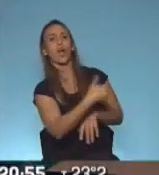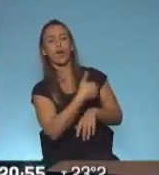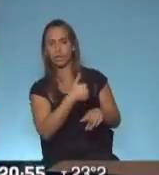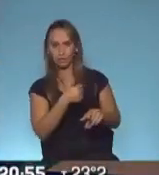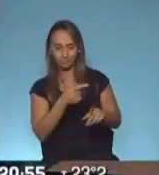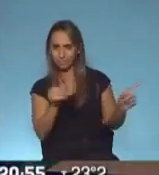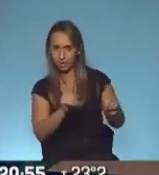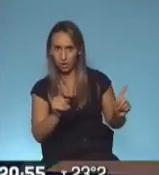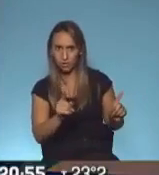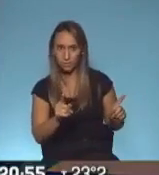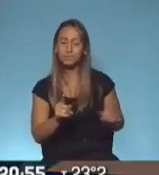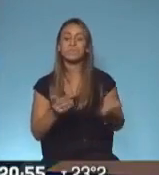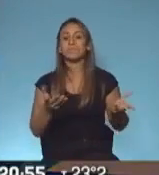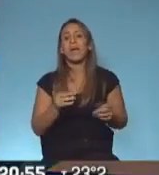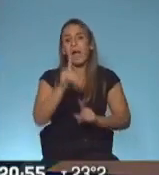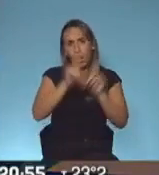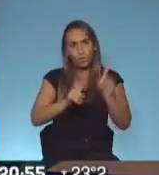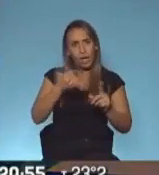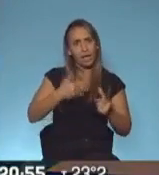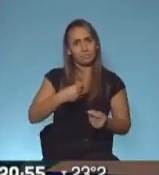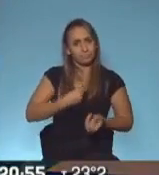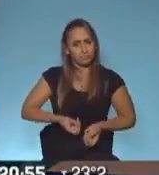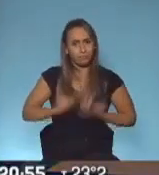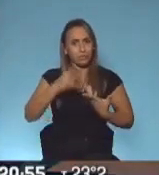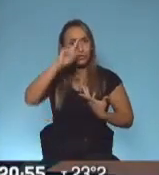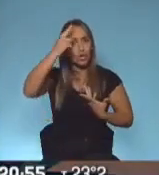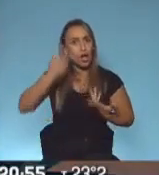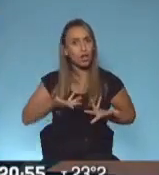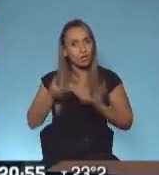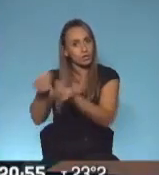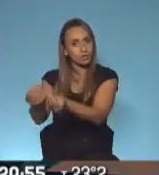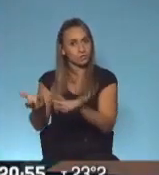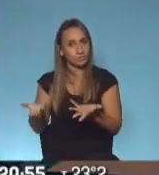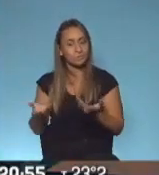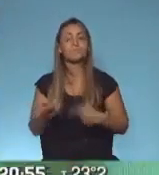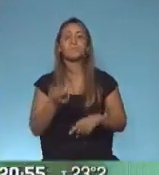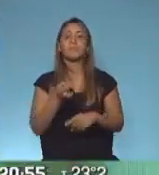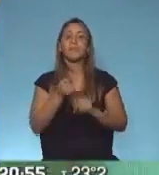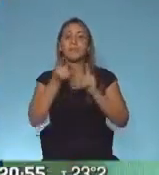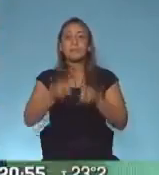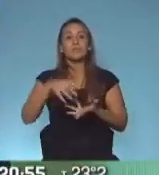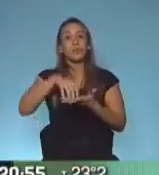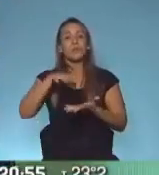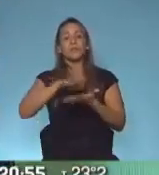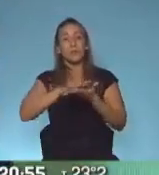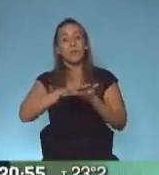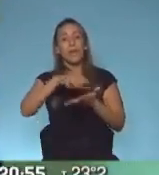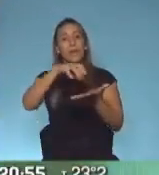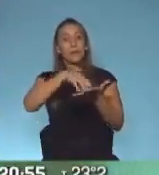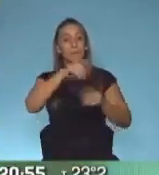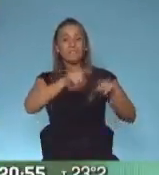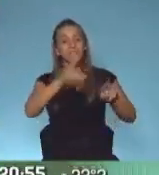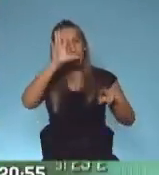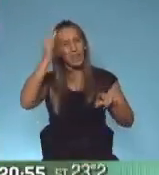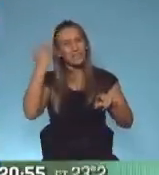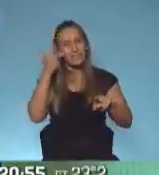y encontraremos la explicación. Y ahí está más claro, digo, pero también entre los grandes empresarios me parece que hay una cuestión. ¿Te acuerdas que ayer hablábamos de Cacho